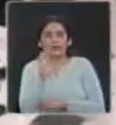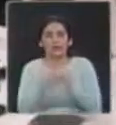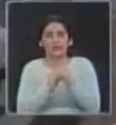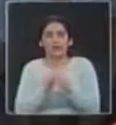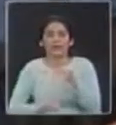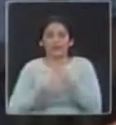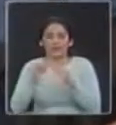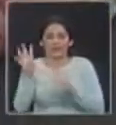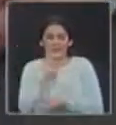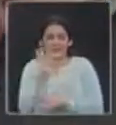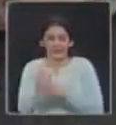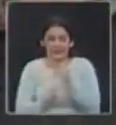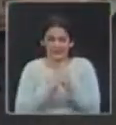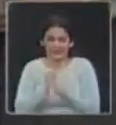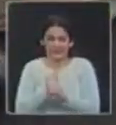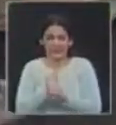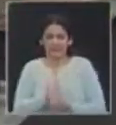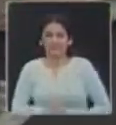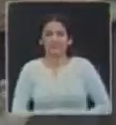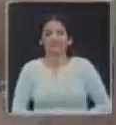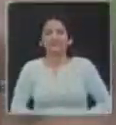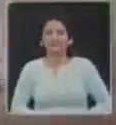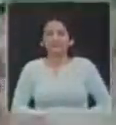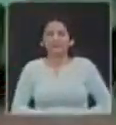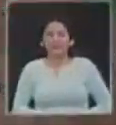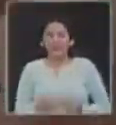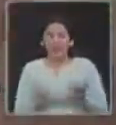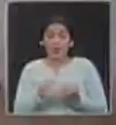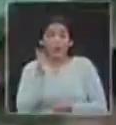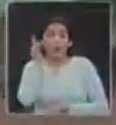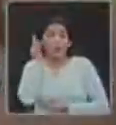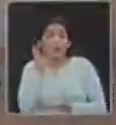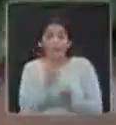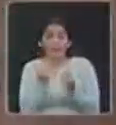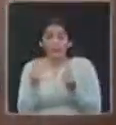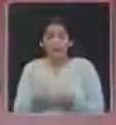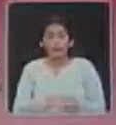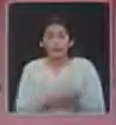Millennials, una mayor proporción de mujeres manifiesta que emprende por mejorar ingresos.